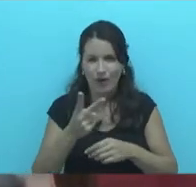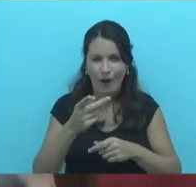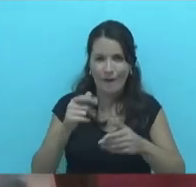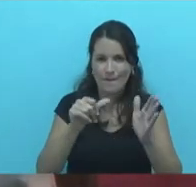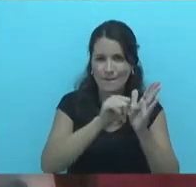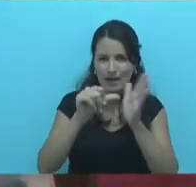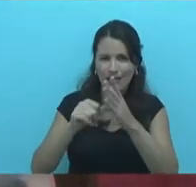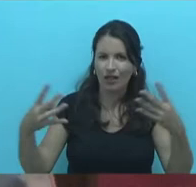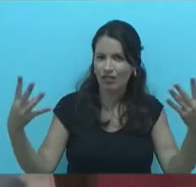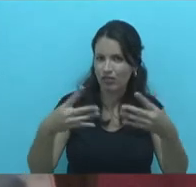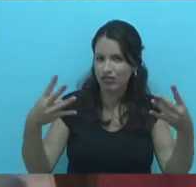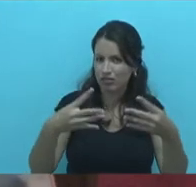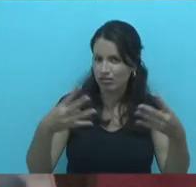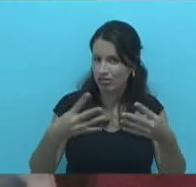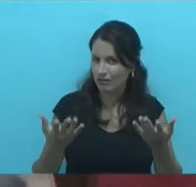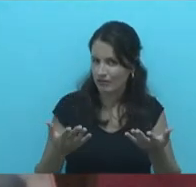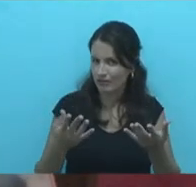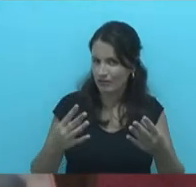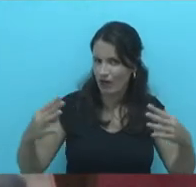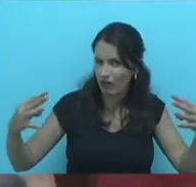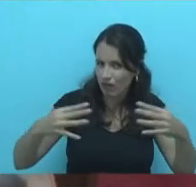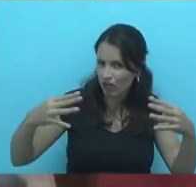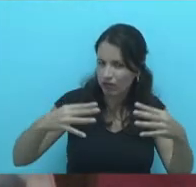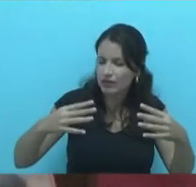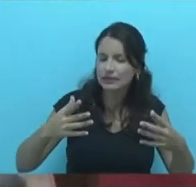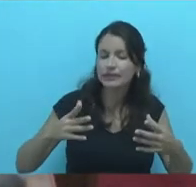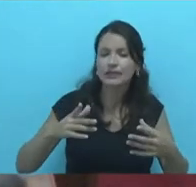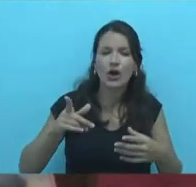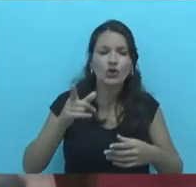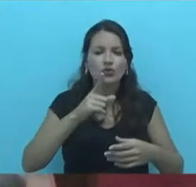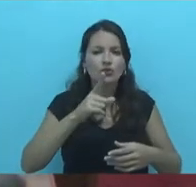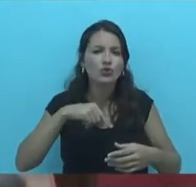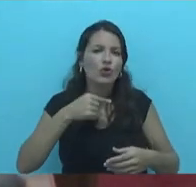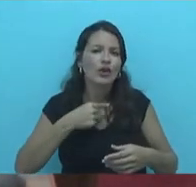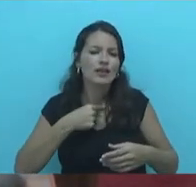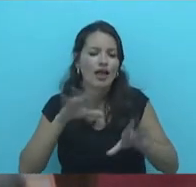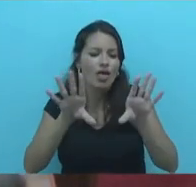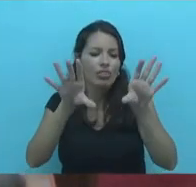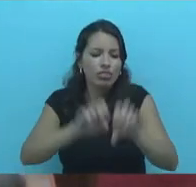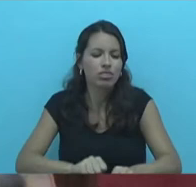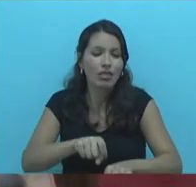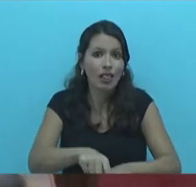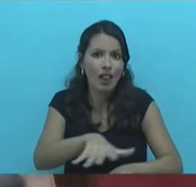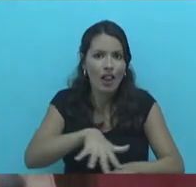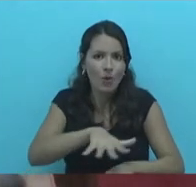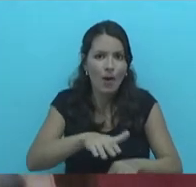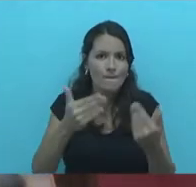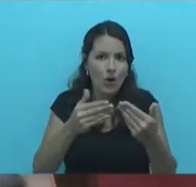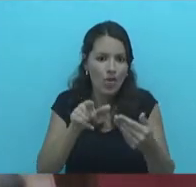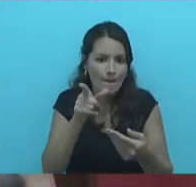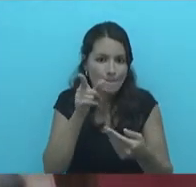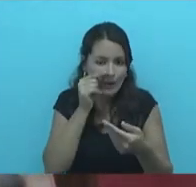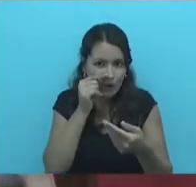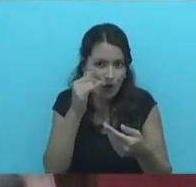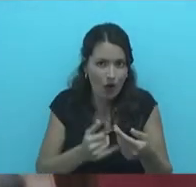Todo el problema fue para apropiarse de un terreno que potencialmente luego